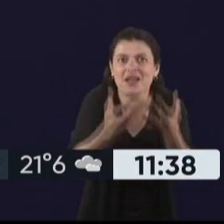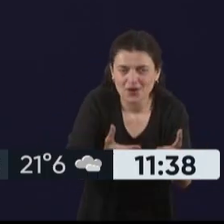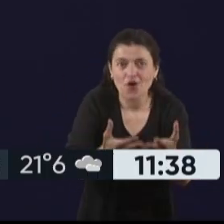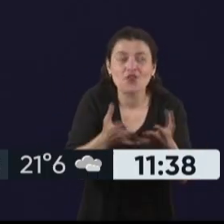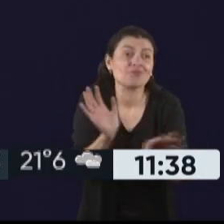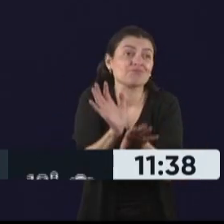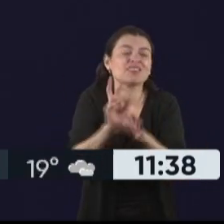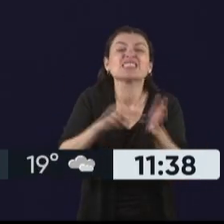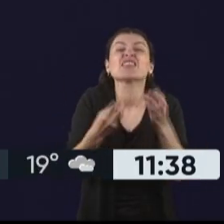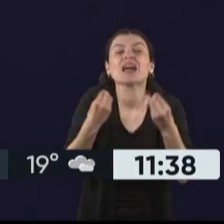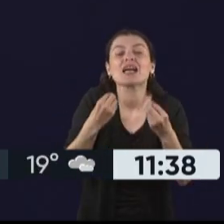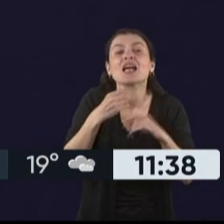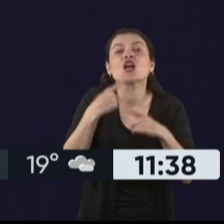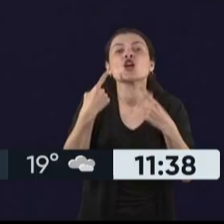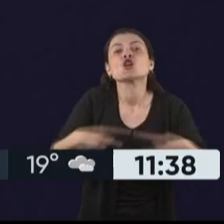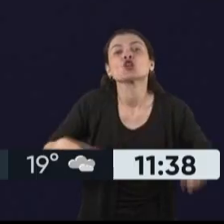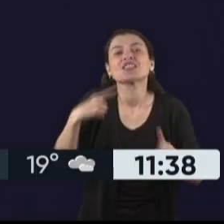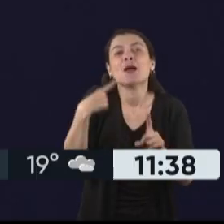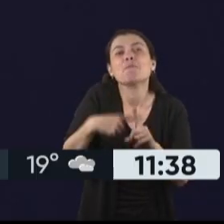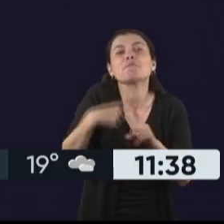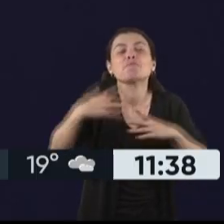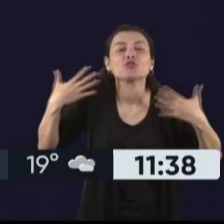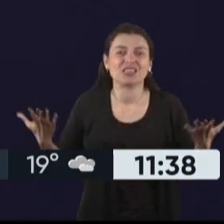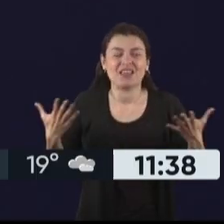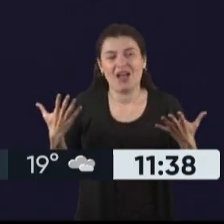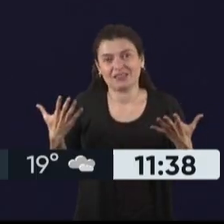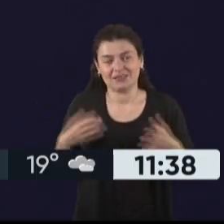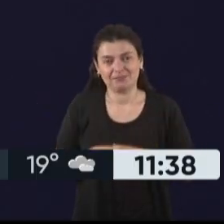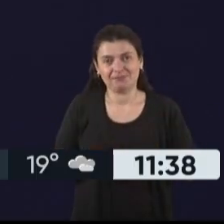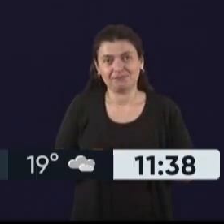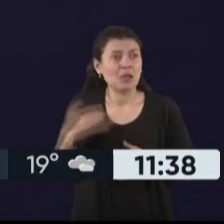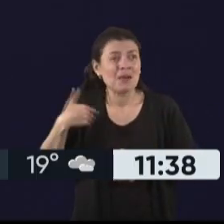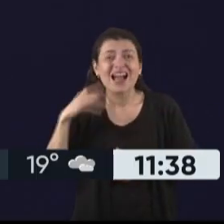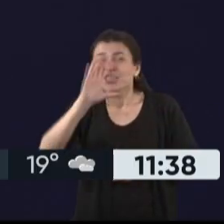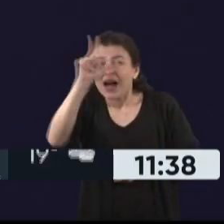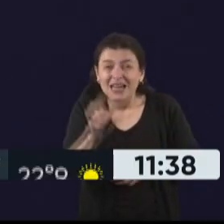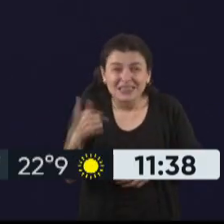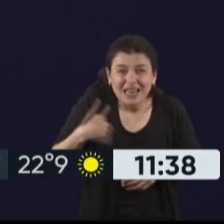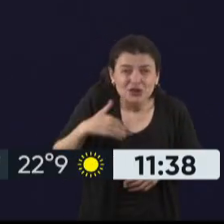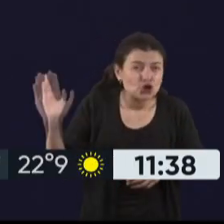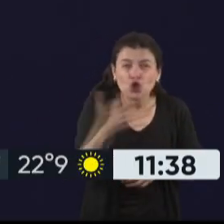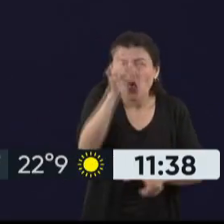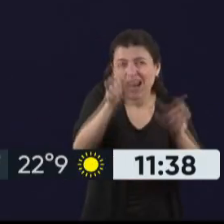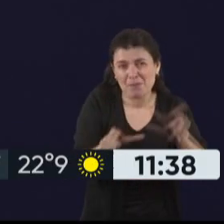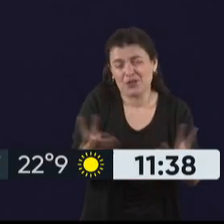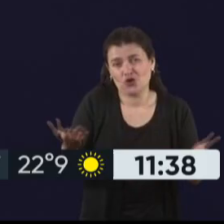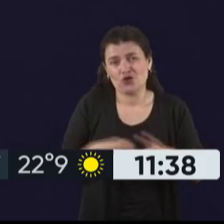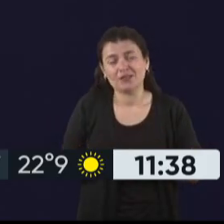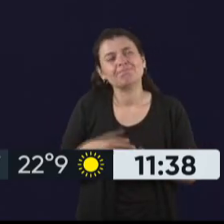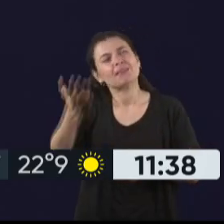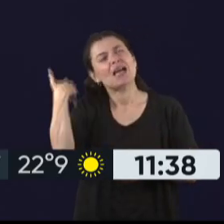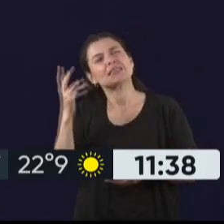buenas noticias para hasta el último habitante de la Argentina. El otro día escuchaba